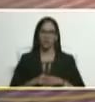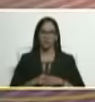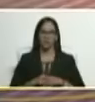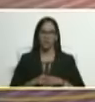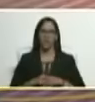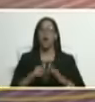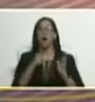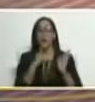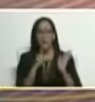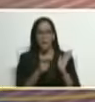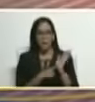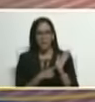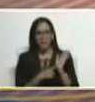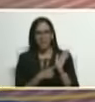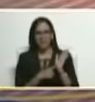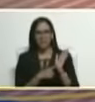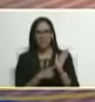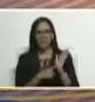cumplió